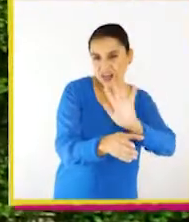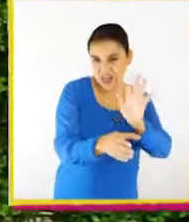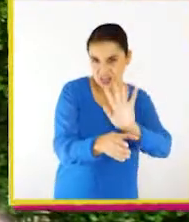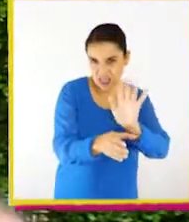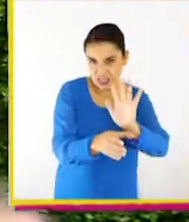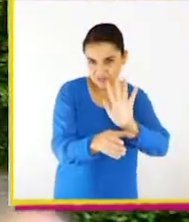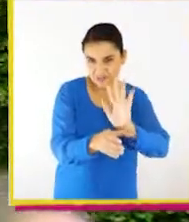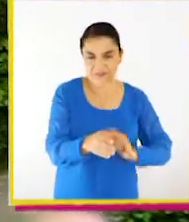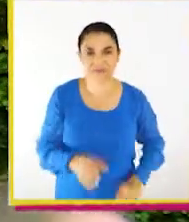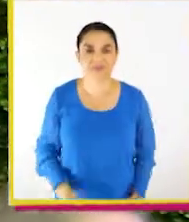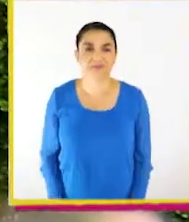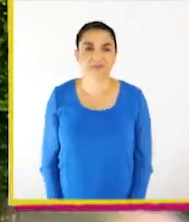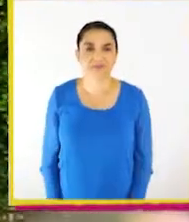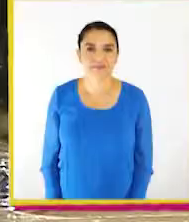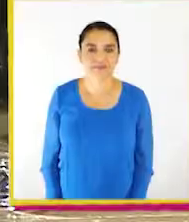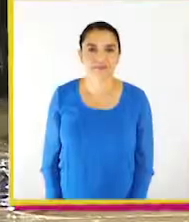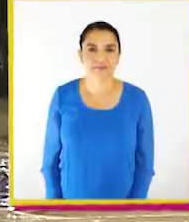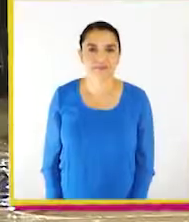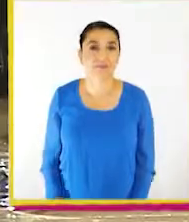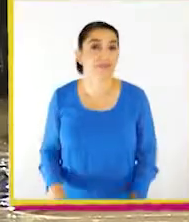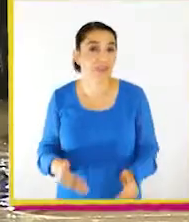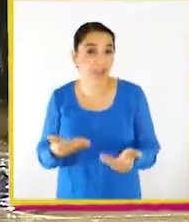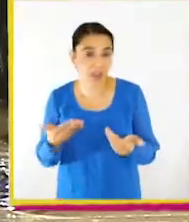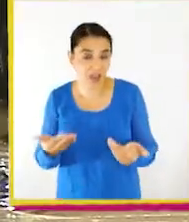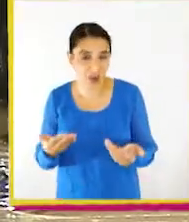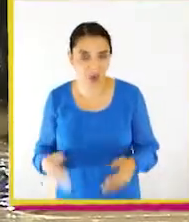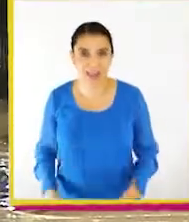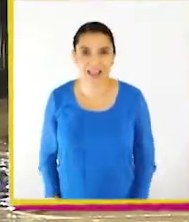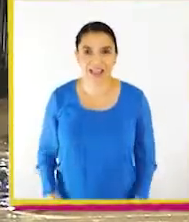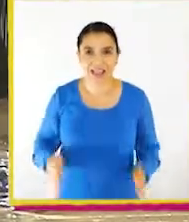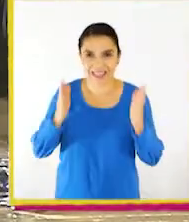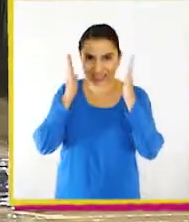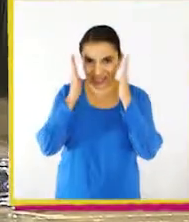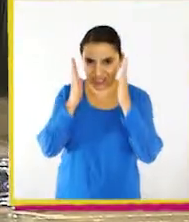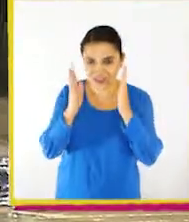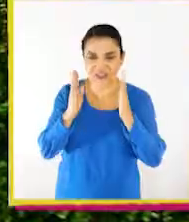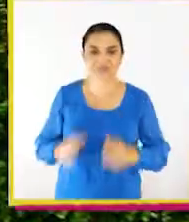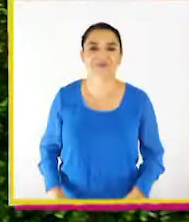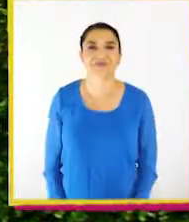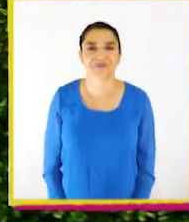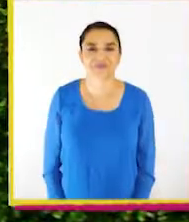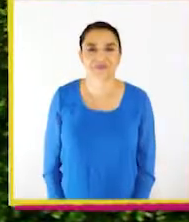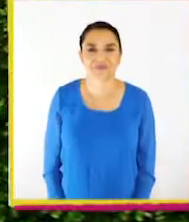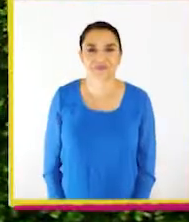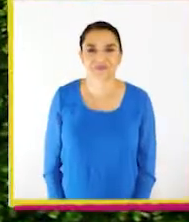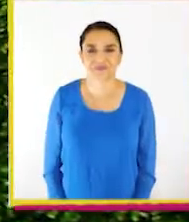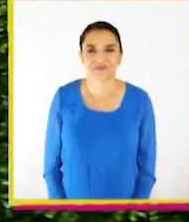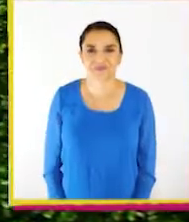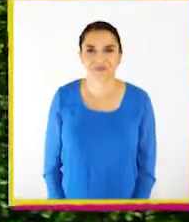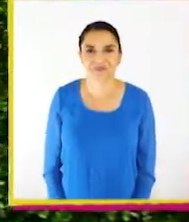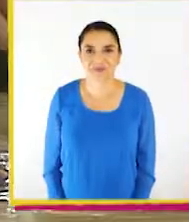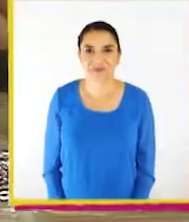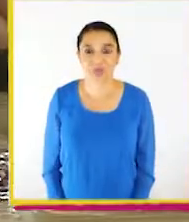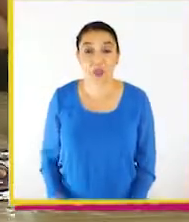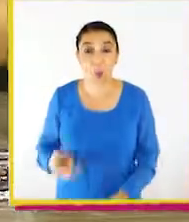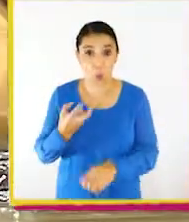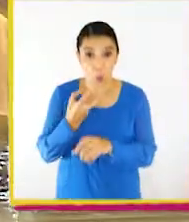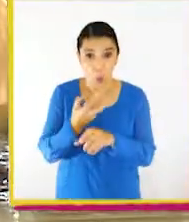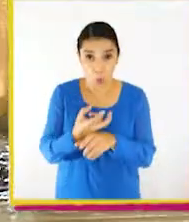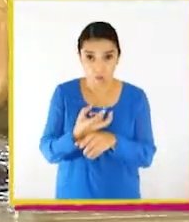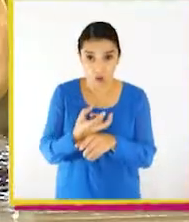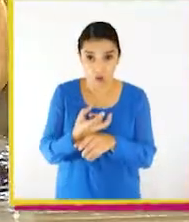nada, solo el agua. Y ahora, pongan atención. Ponemos cada